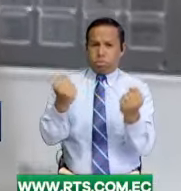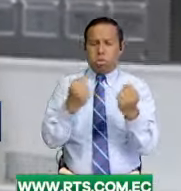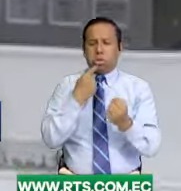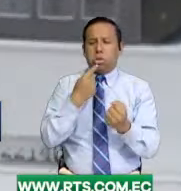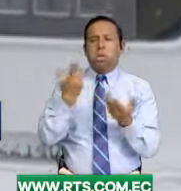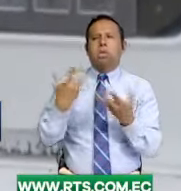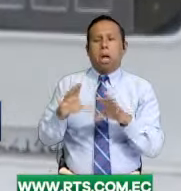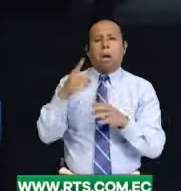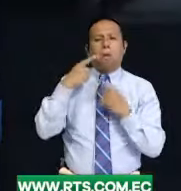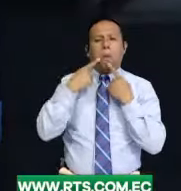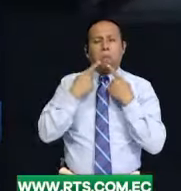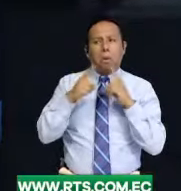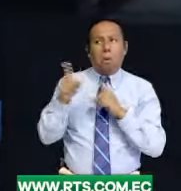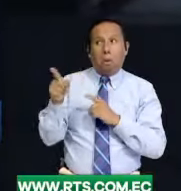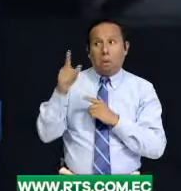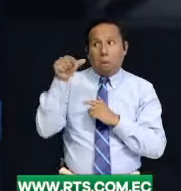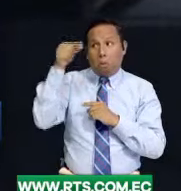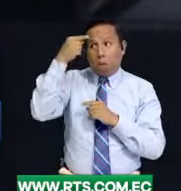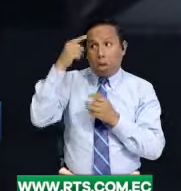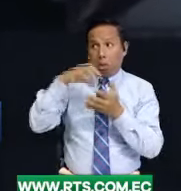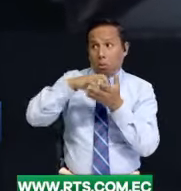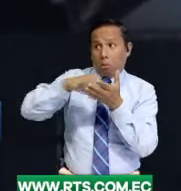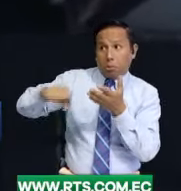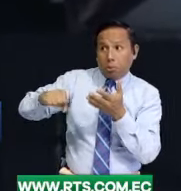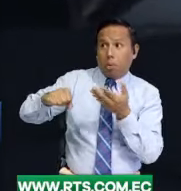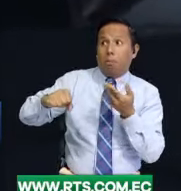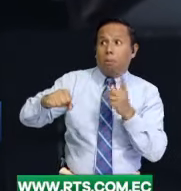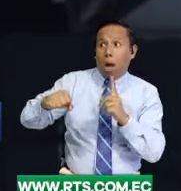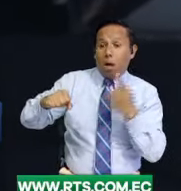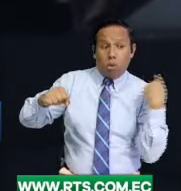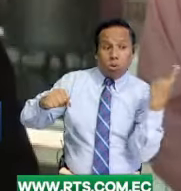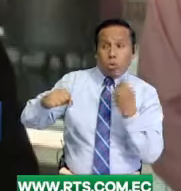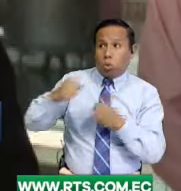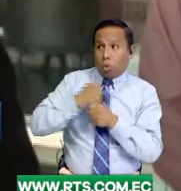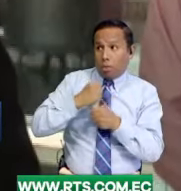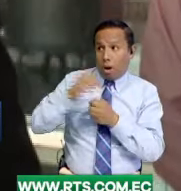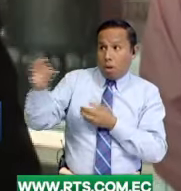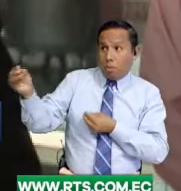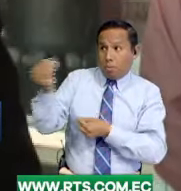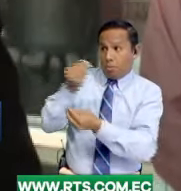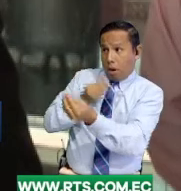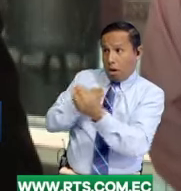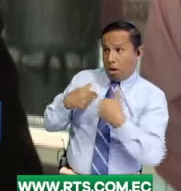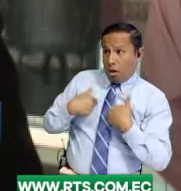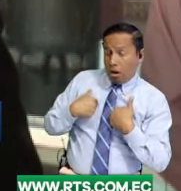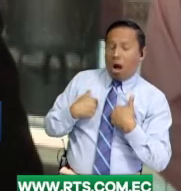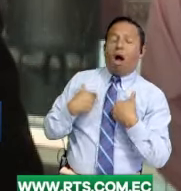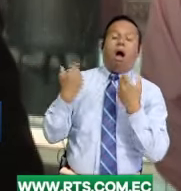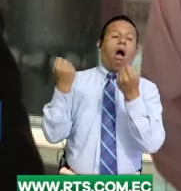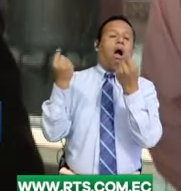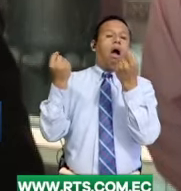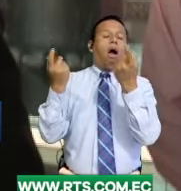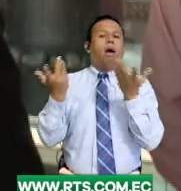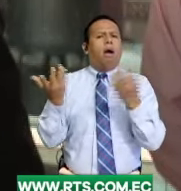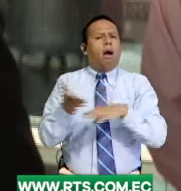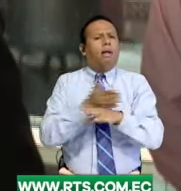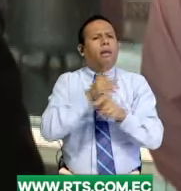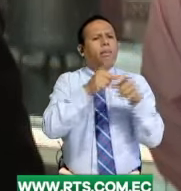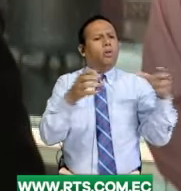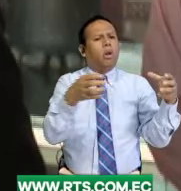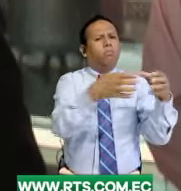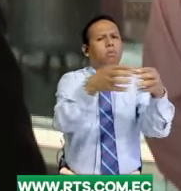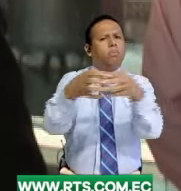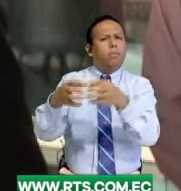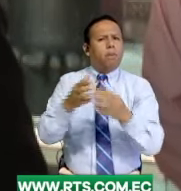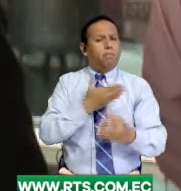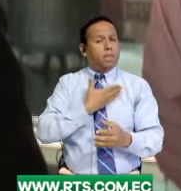gobierno al sistema de eliminación del subsidio y su compensación. Se ha entregado esta información a los señores presidentes de las uniones del país y me ha dado